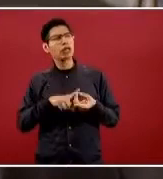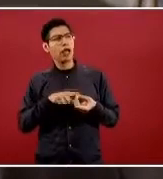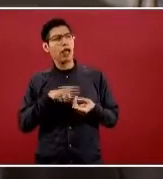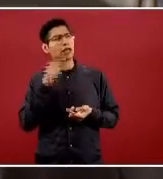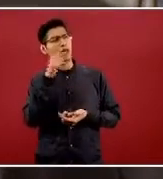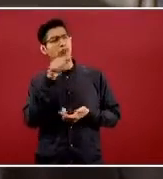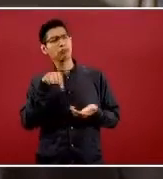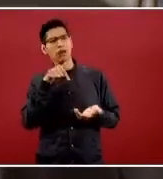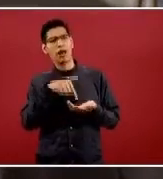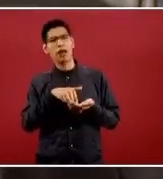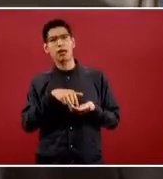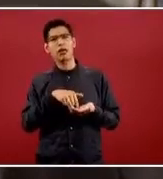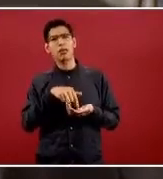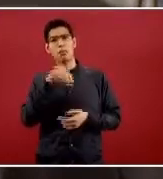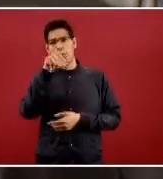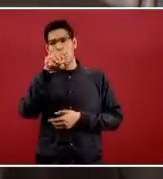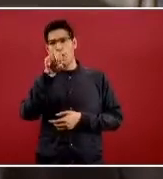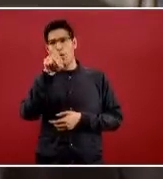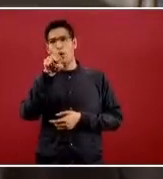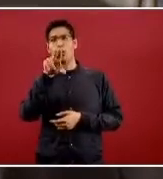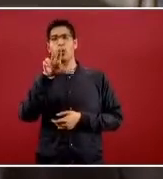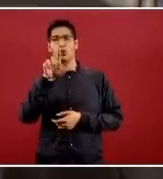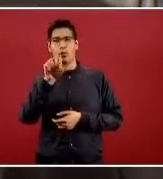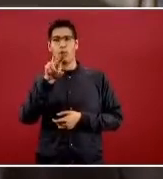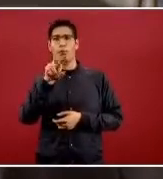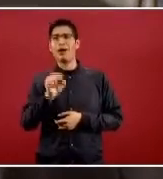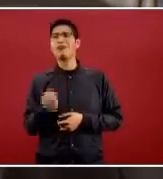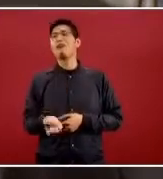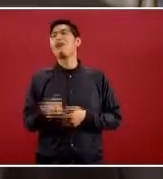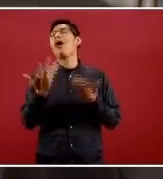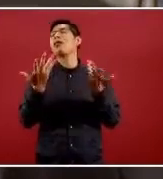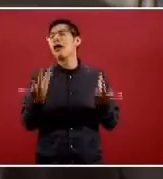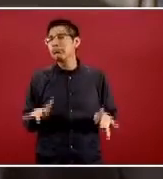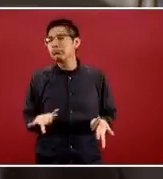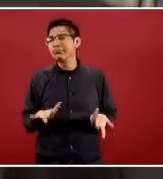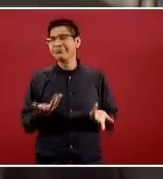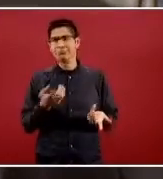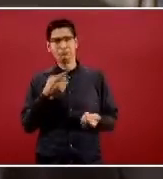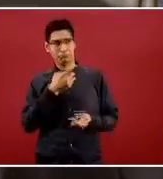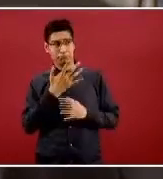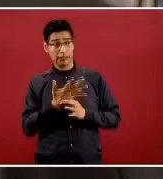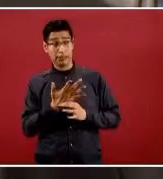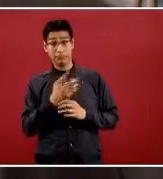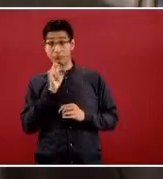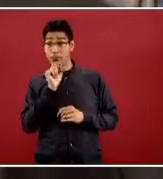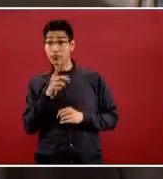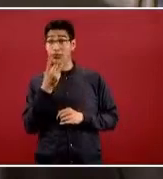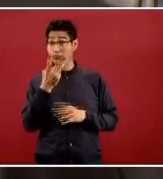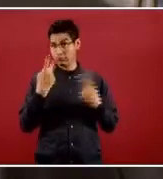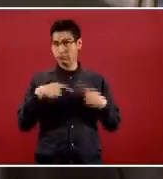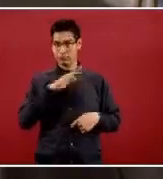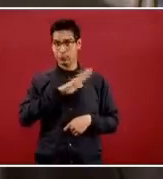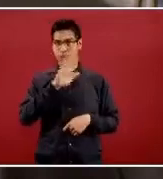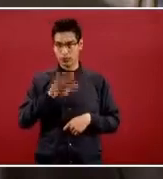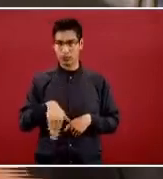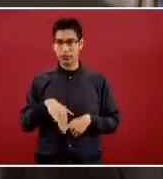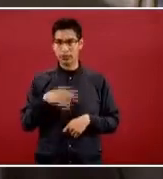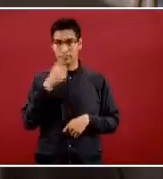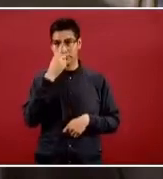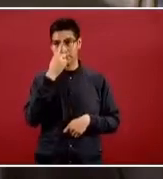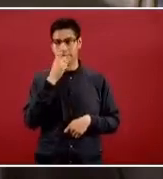Monclova, cuántos son también en específico. Nos comentaban de 3 casos que habían fallecido. Ahorita supongo que